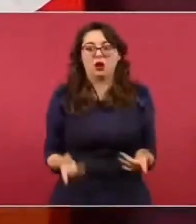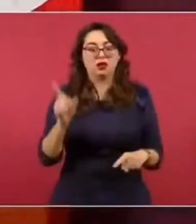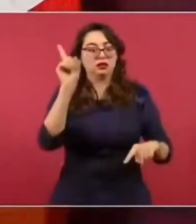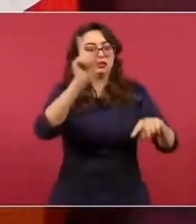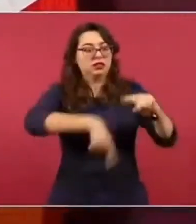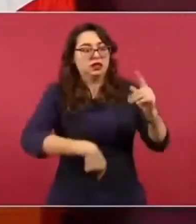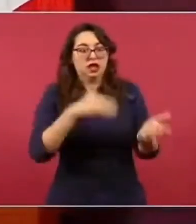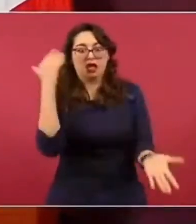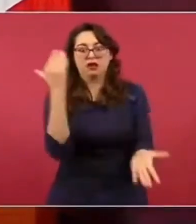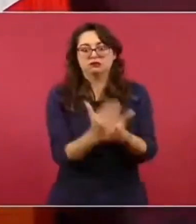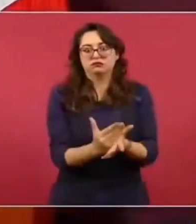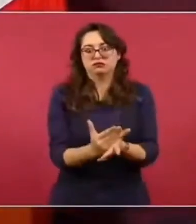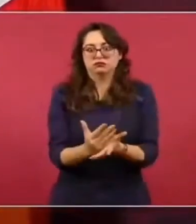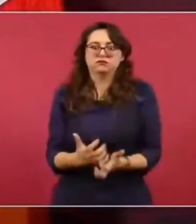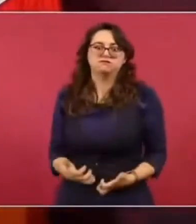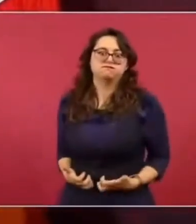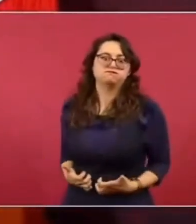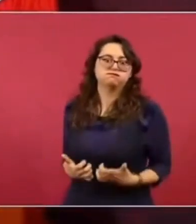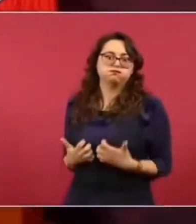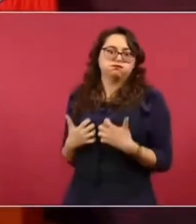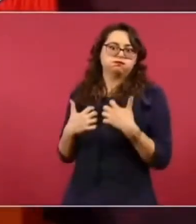quiero